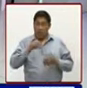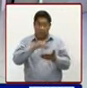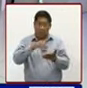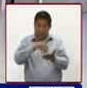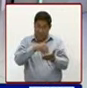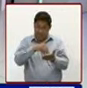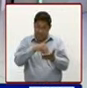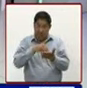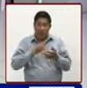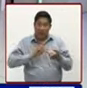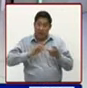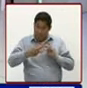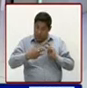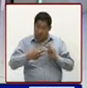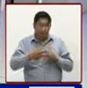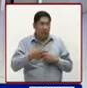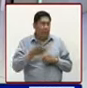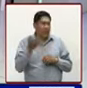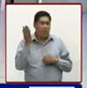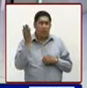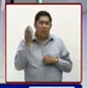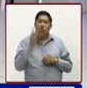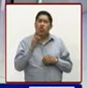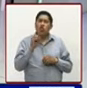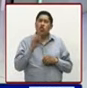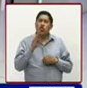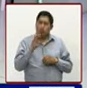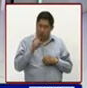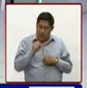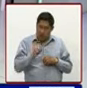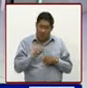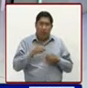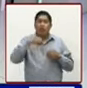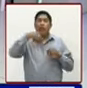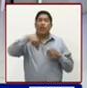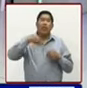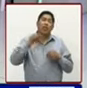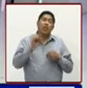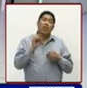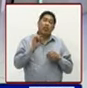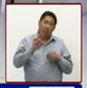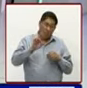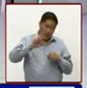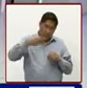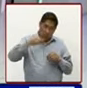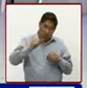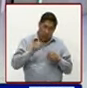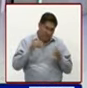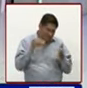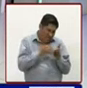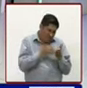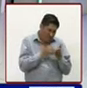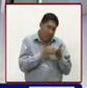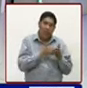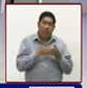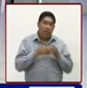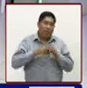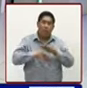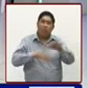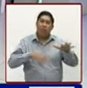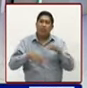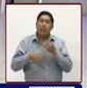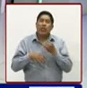de juego, el reemplazante de Urcino es este Robles. Quiroga también estará como volante de marca. Por el sector izquierdo